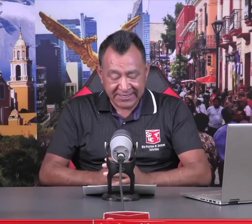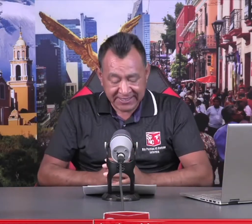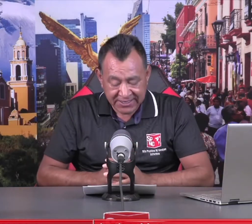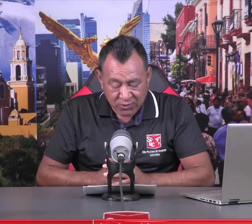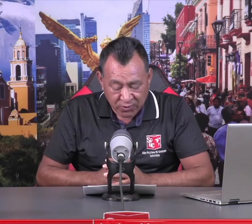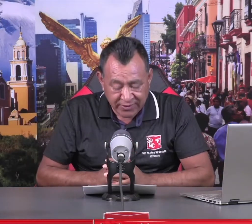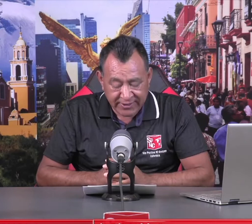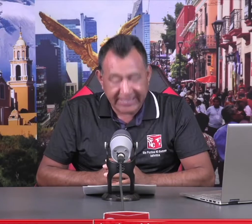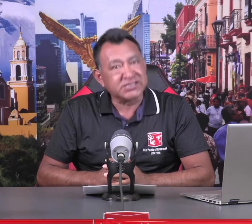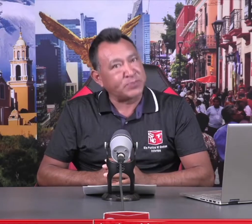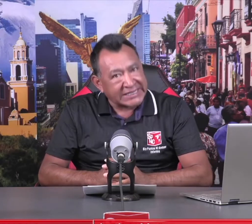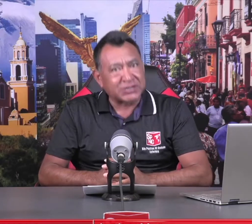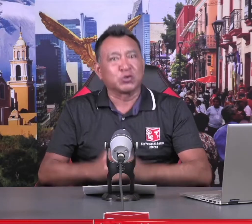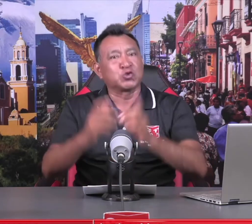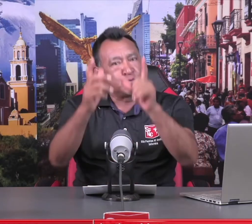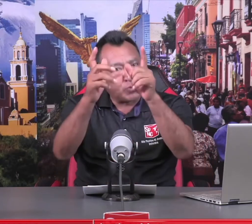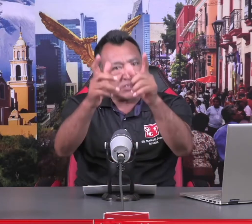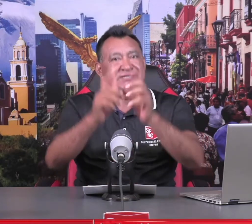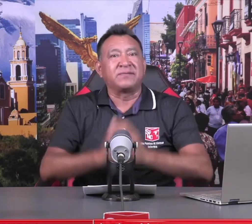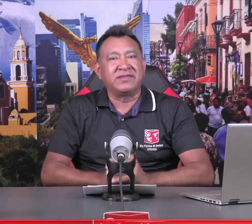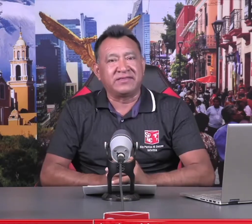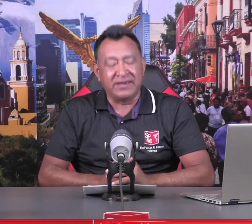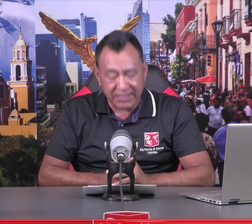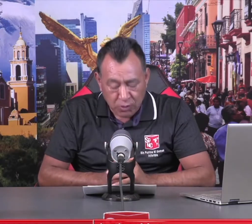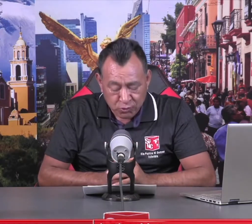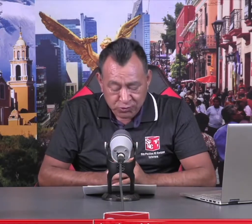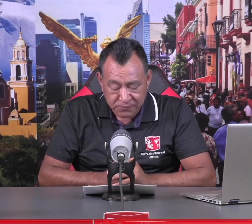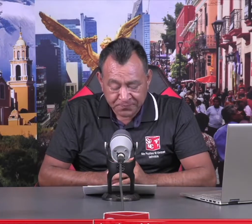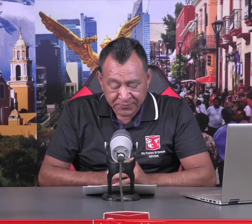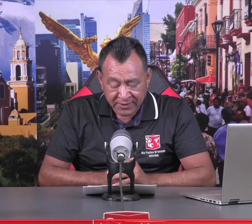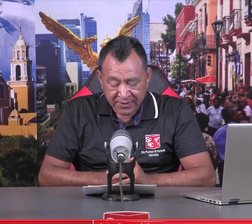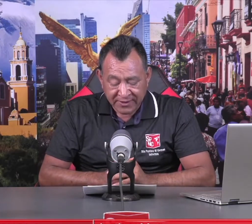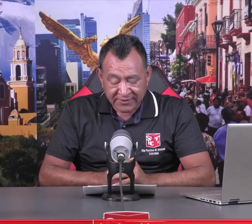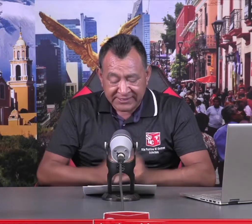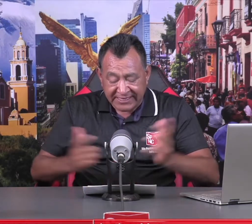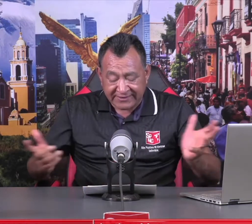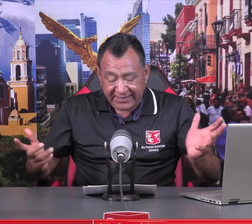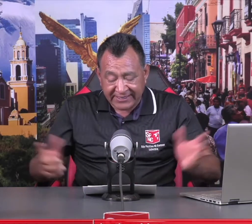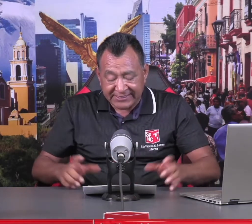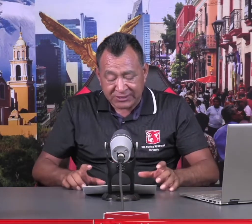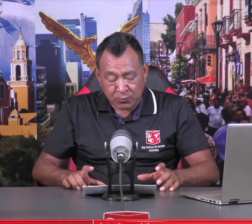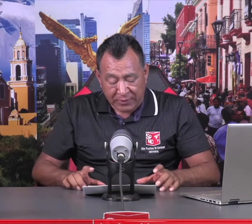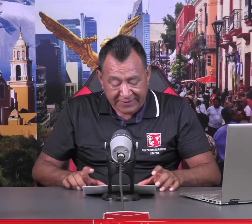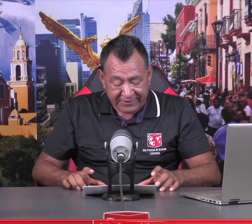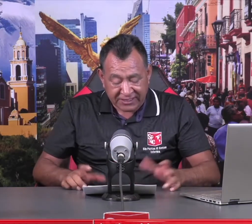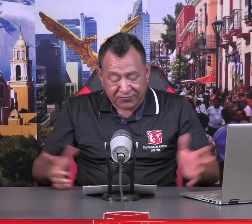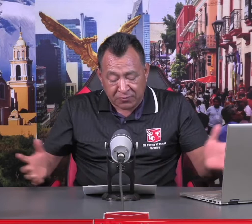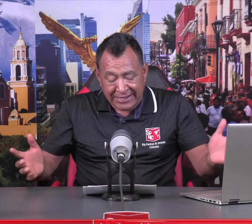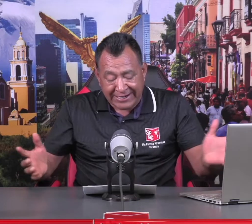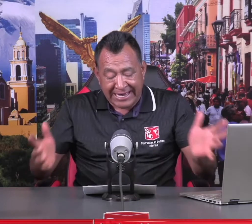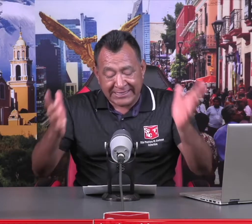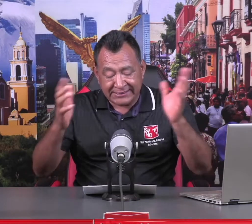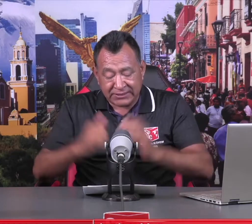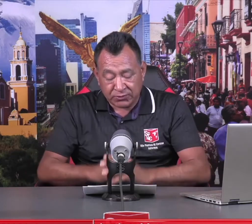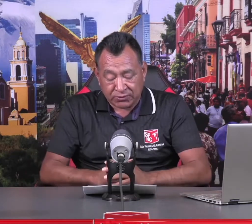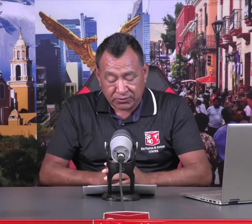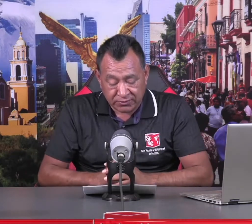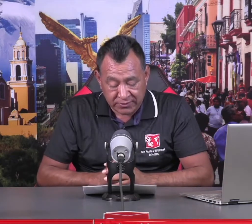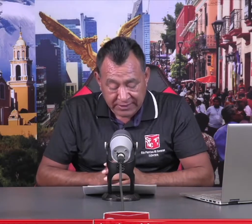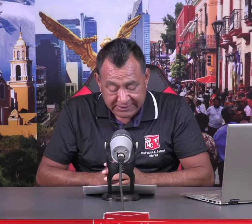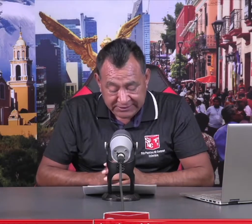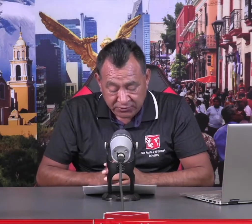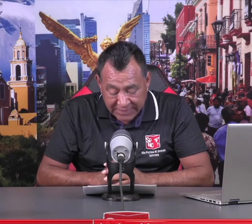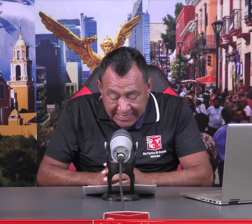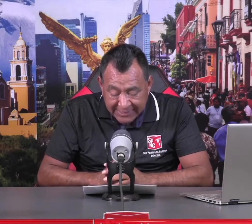democracia, con expertos supuestamente ellos. Dice entre risas su plan de transformar al